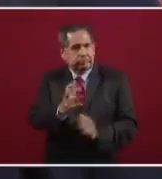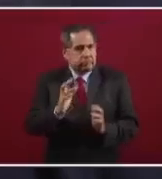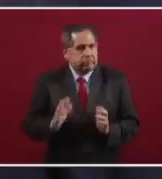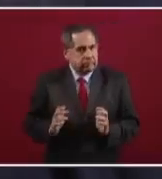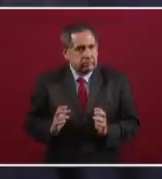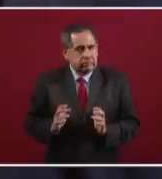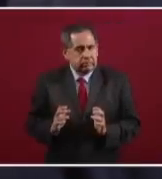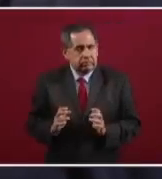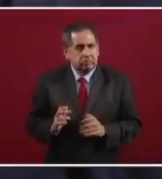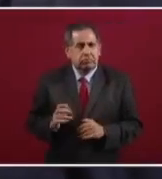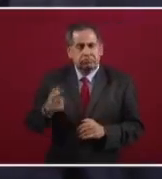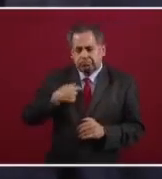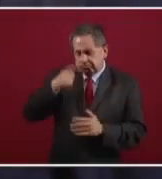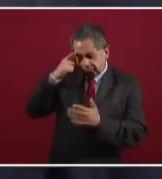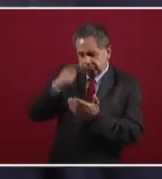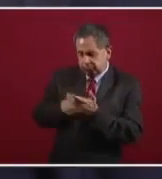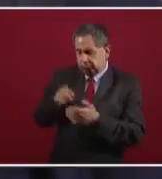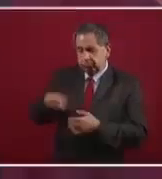lo creo,